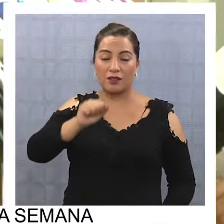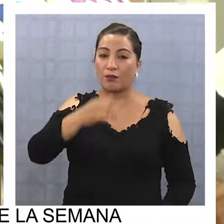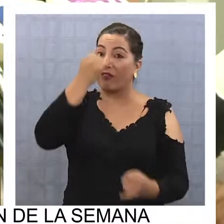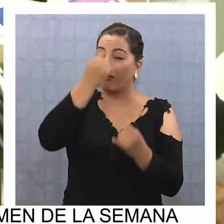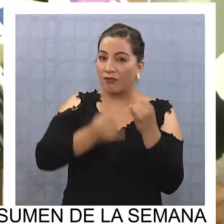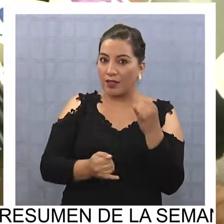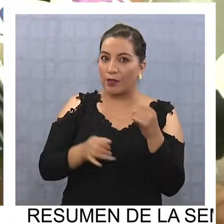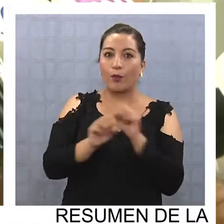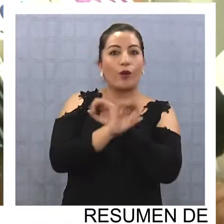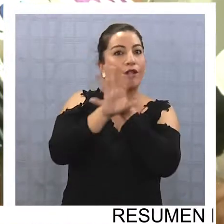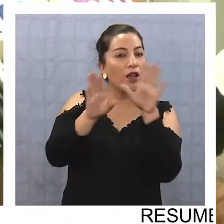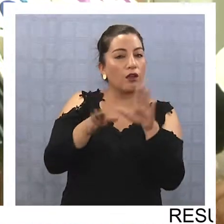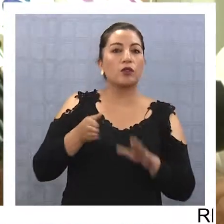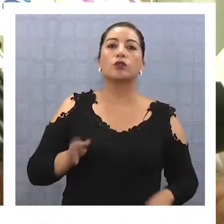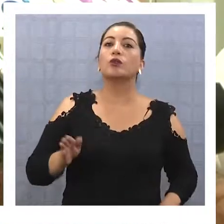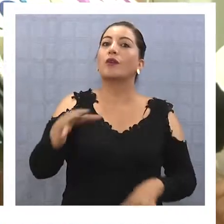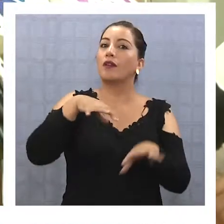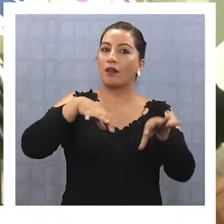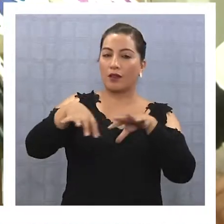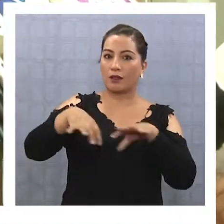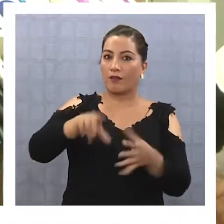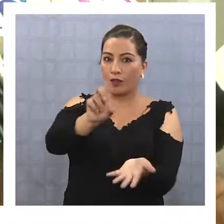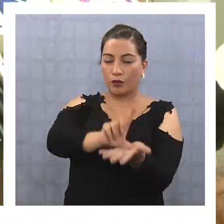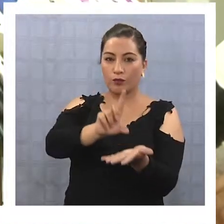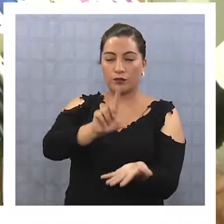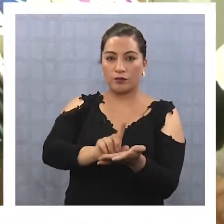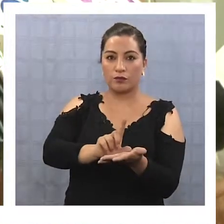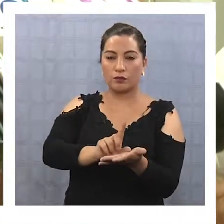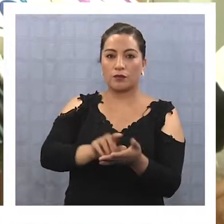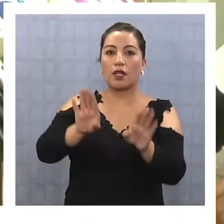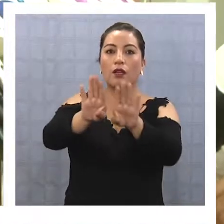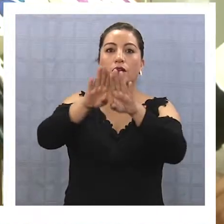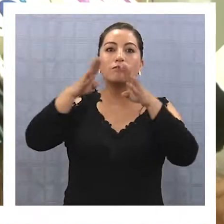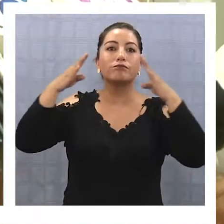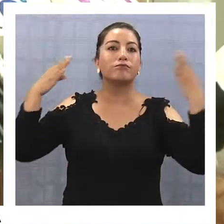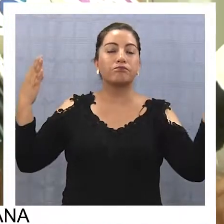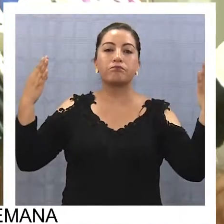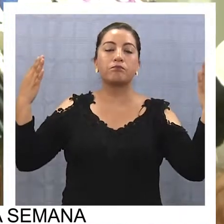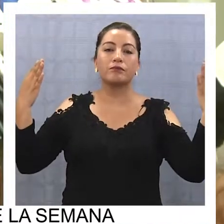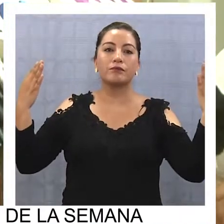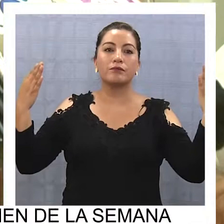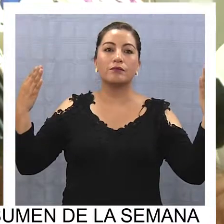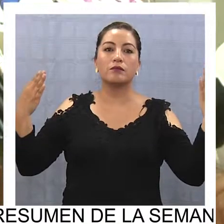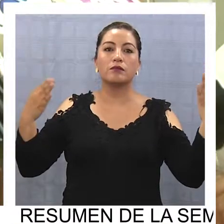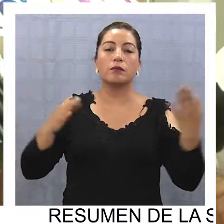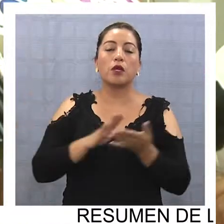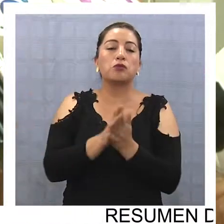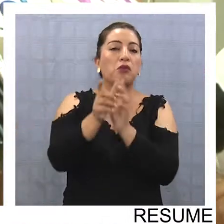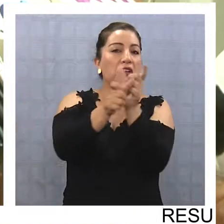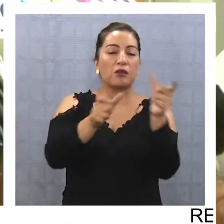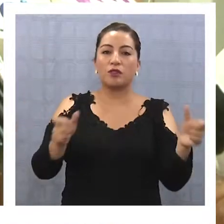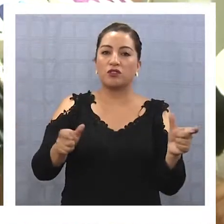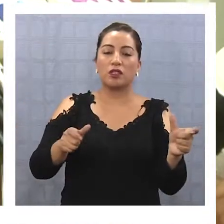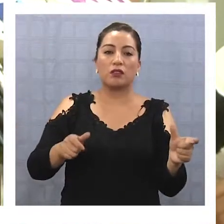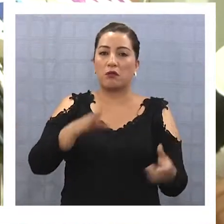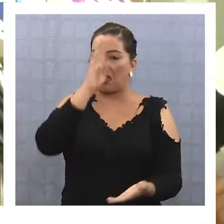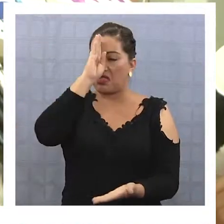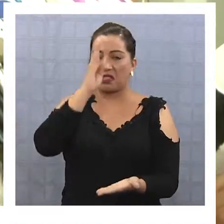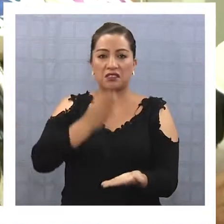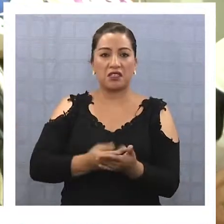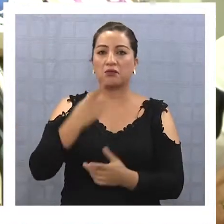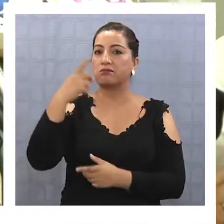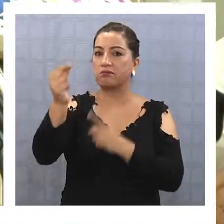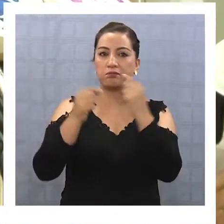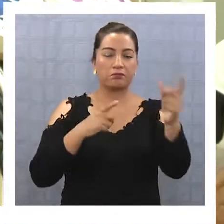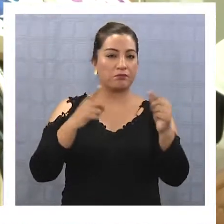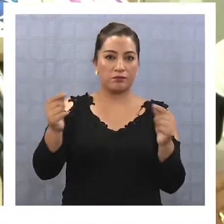que si bien es cierto continuaremos con actividades en el Campos, las puertas quedarán abiertas para todos los asistentes que desean retornar a